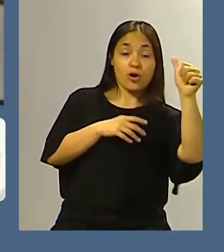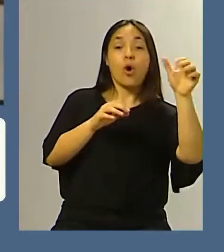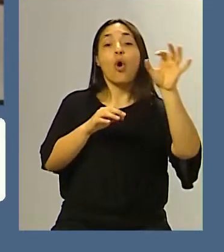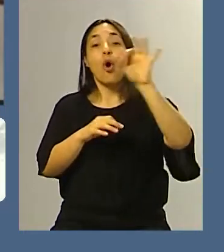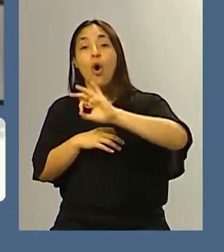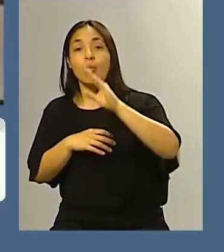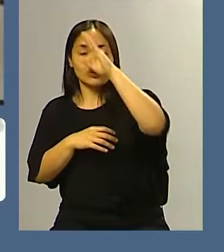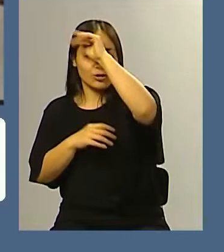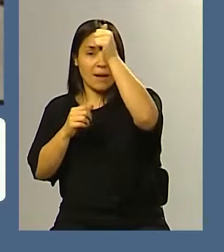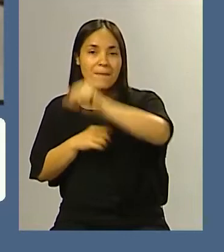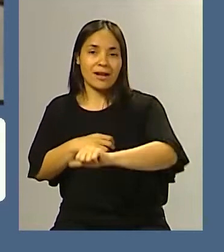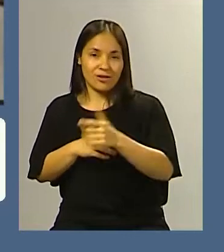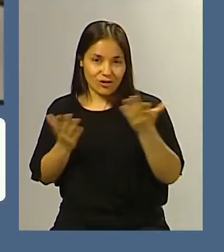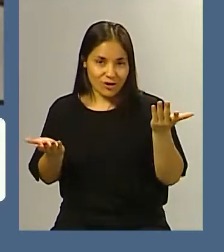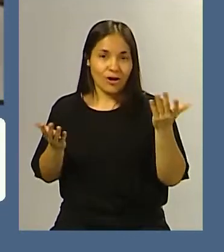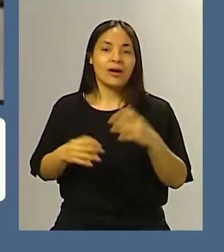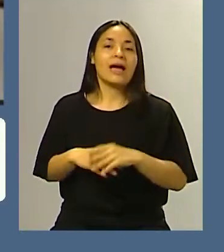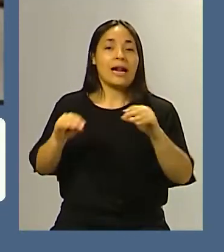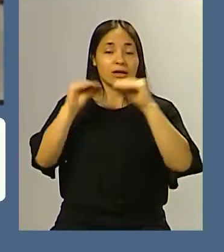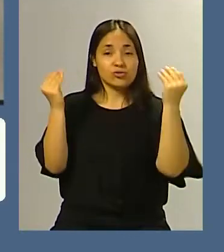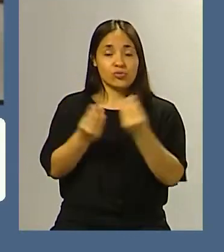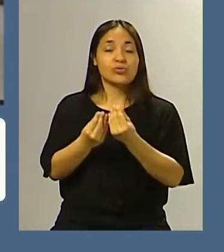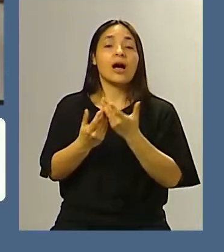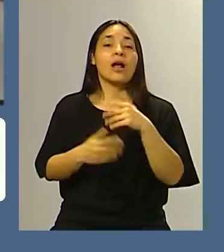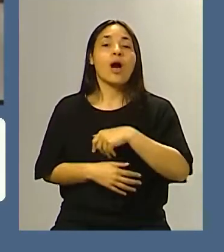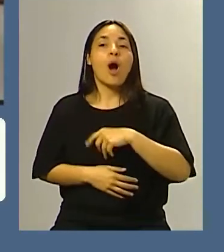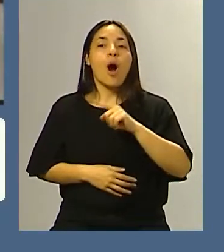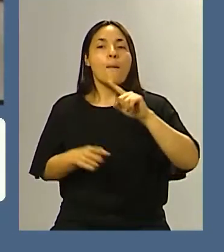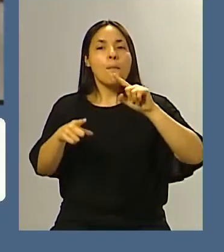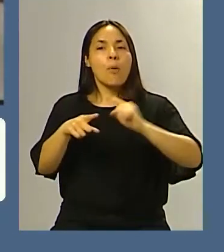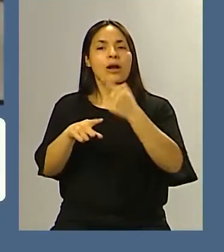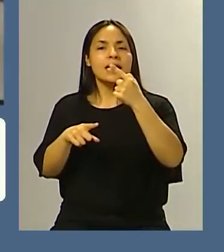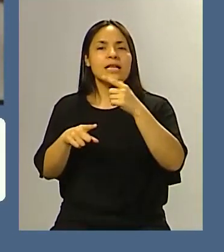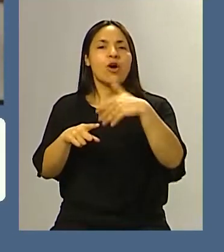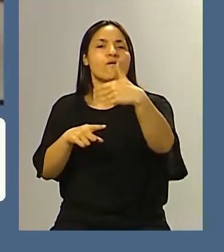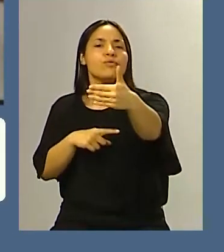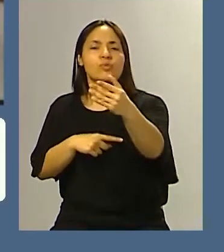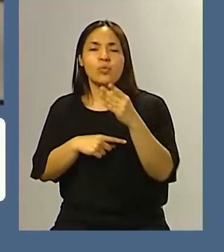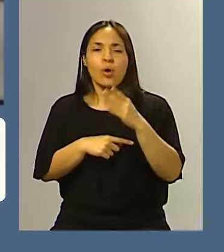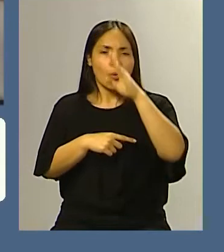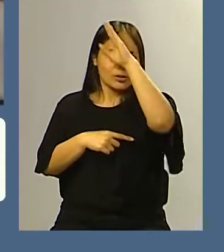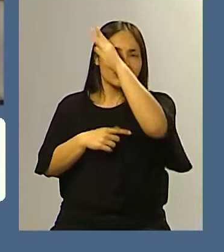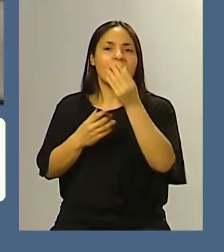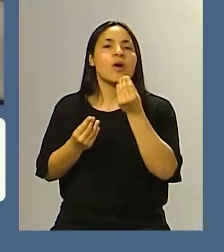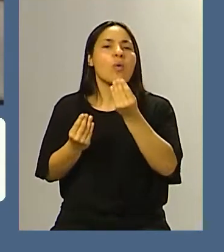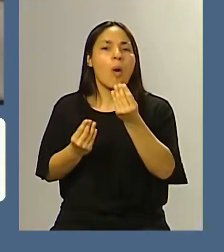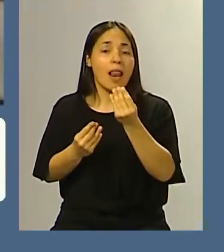la pregunta a partir de ese resultado es ¿cuál es el futuro político de Bolsonaro y si lo tiene?